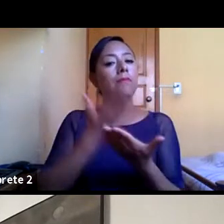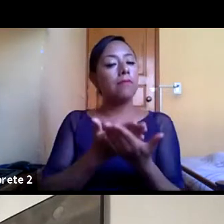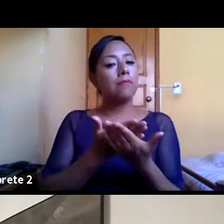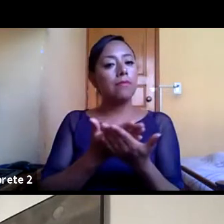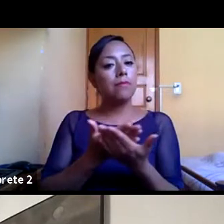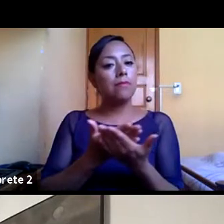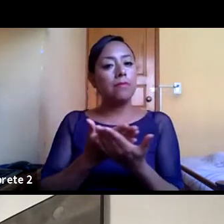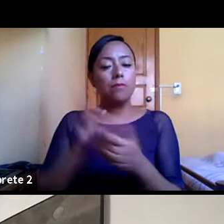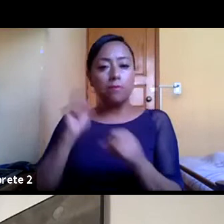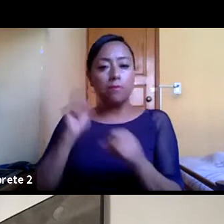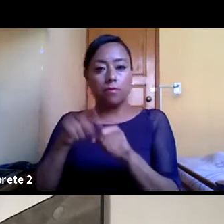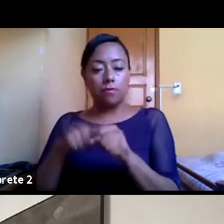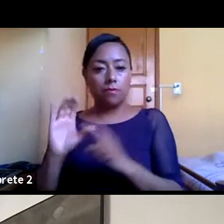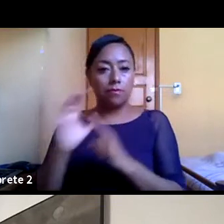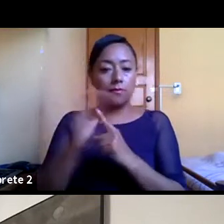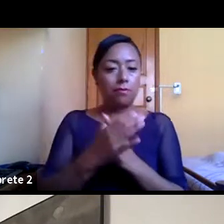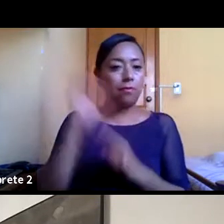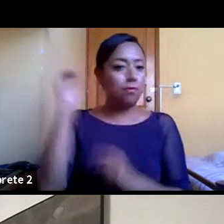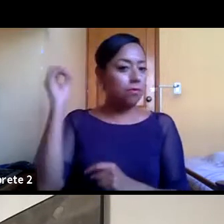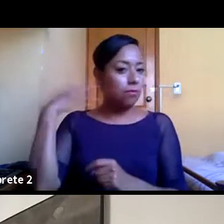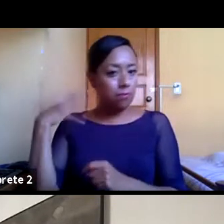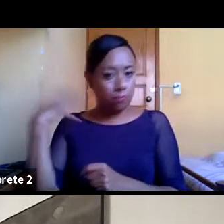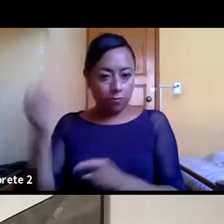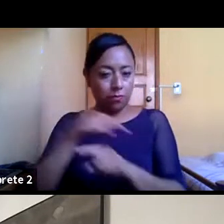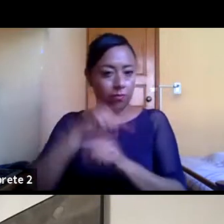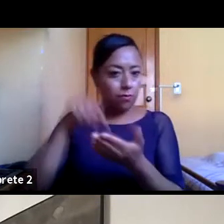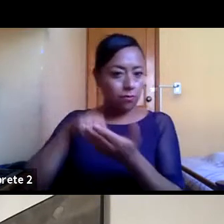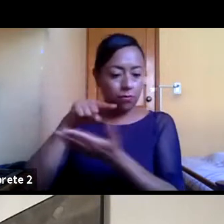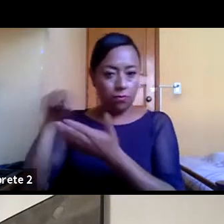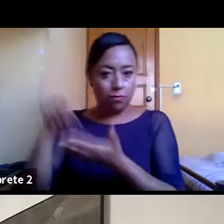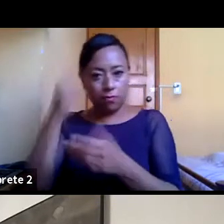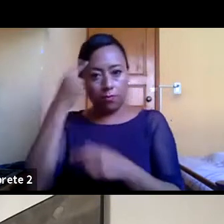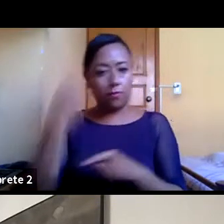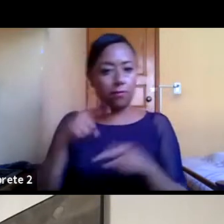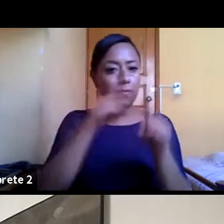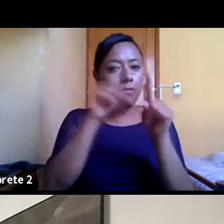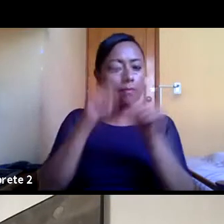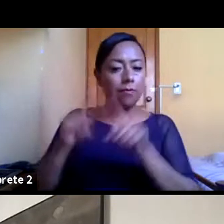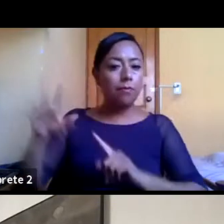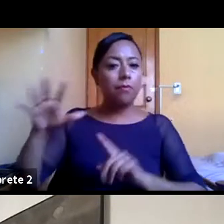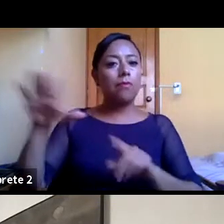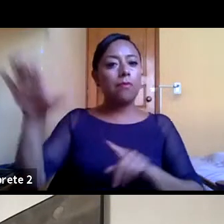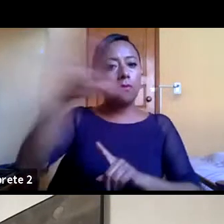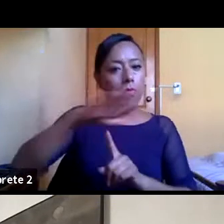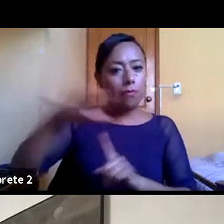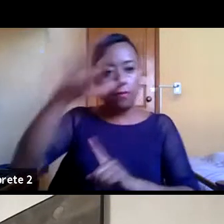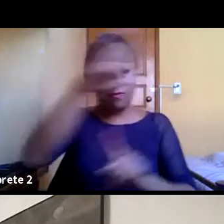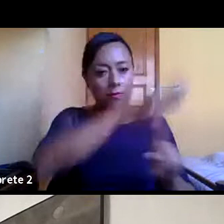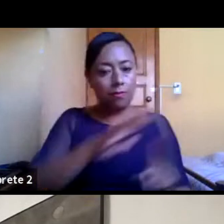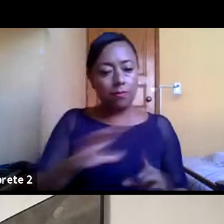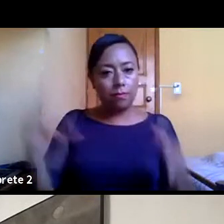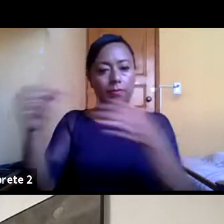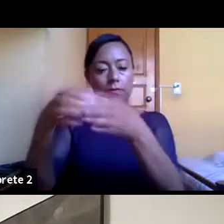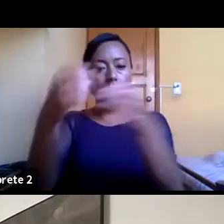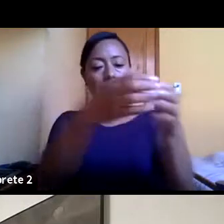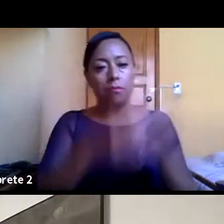la realización de foros que sean espacios para que los distintos sectores interesados en la materia puedan conocer el proyecto